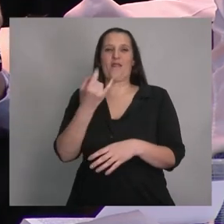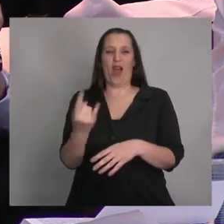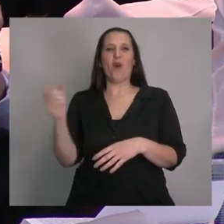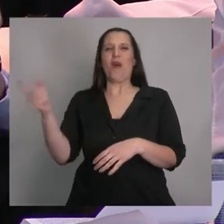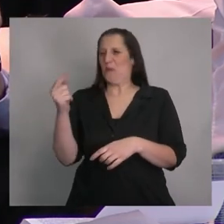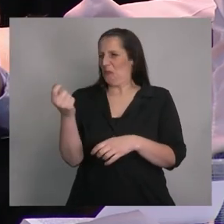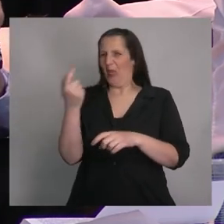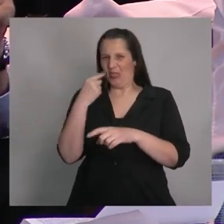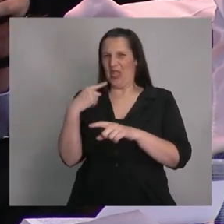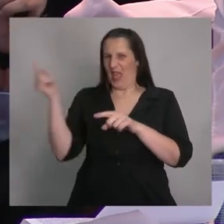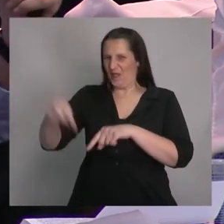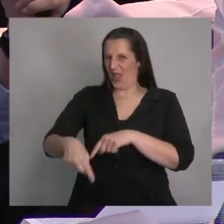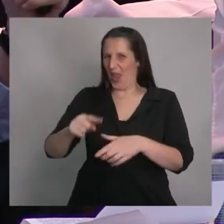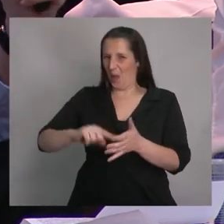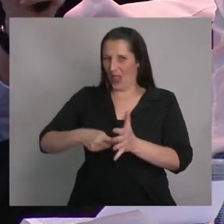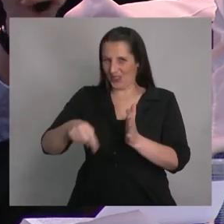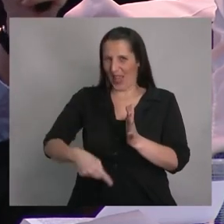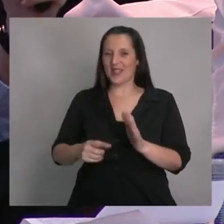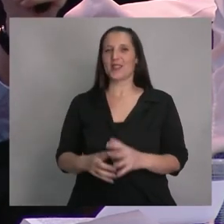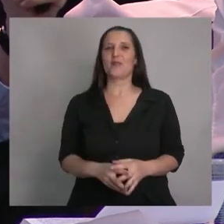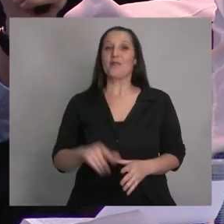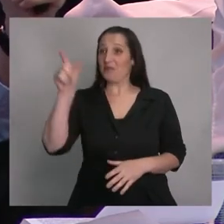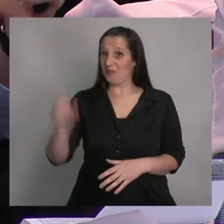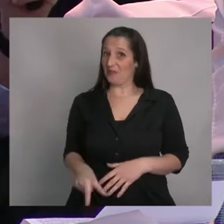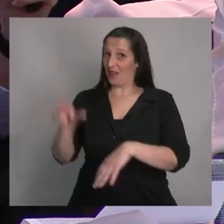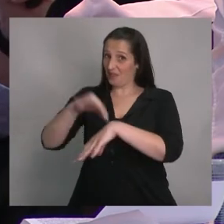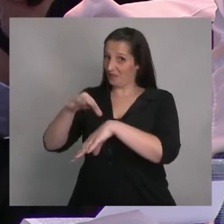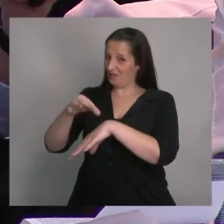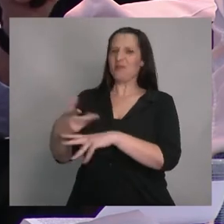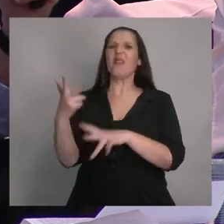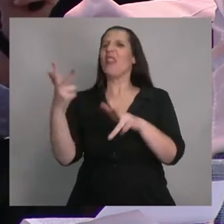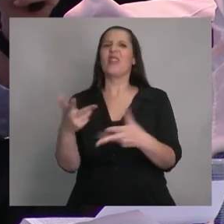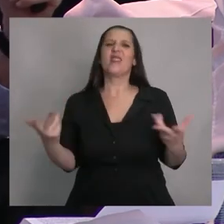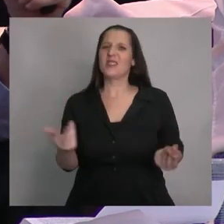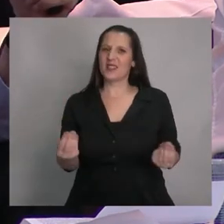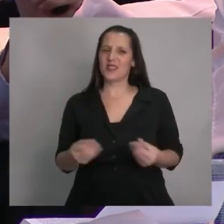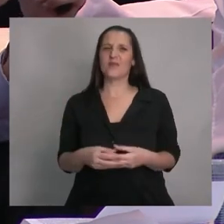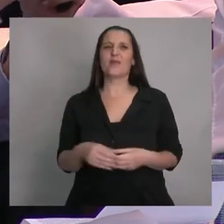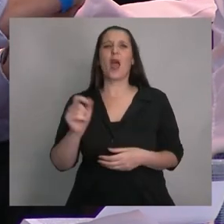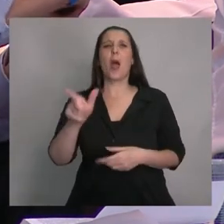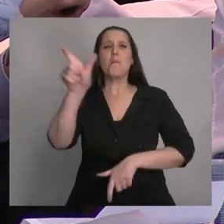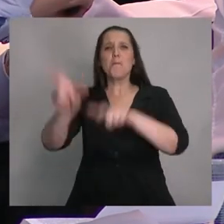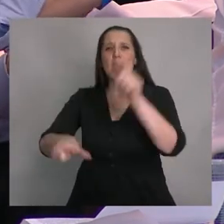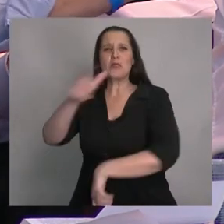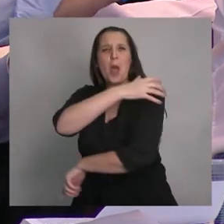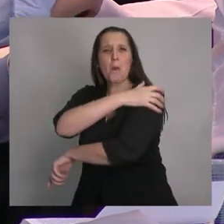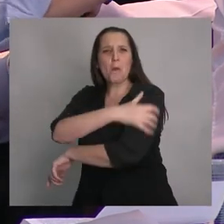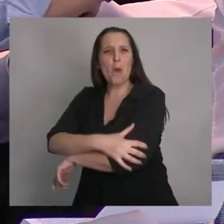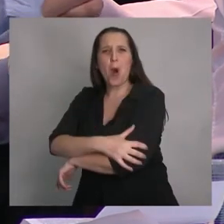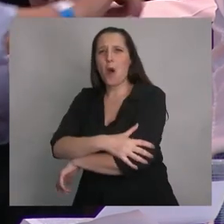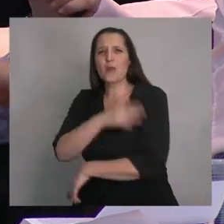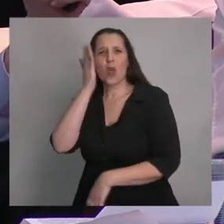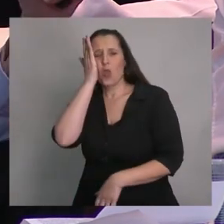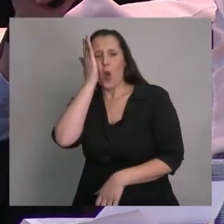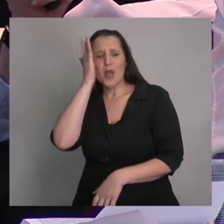días va a estar aquí en buenos aires- la fao decía los pobres no duermen porque tienen